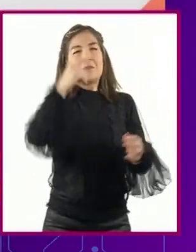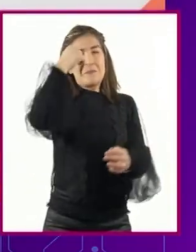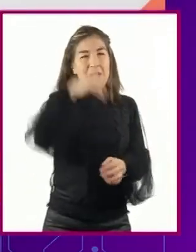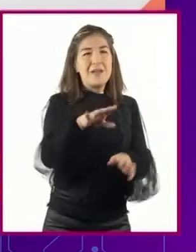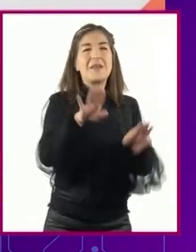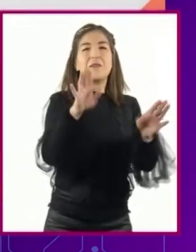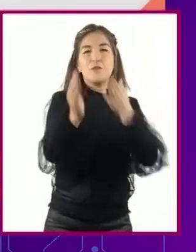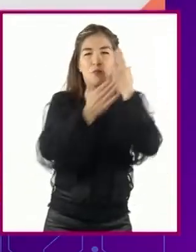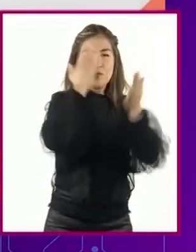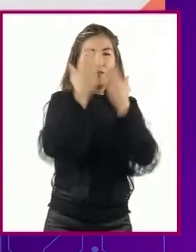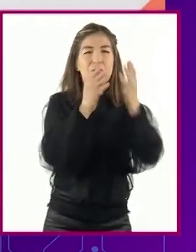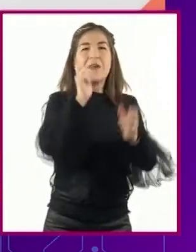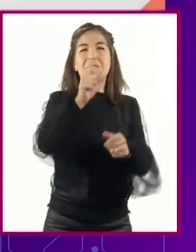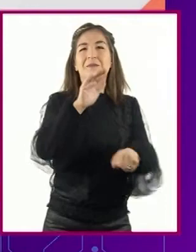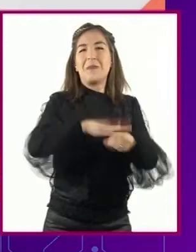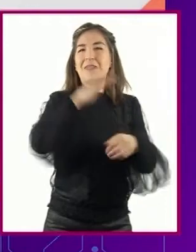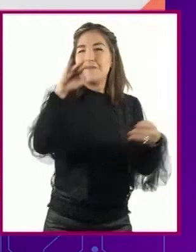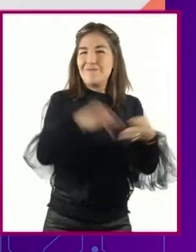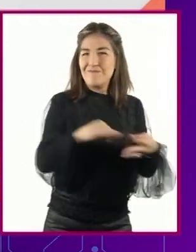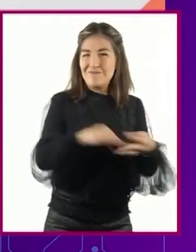constante y práctico.